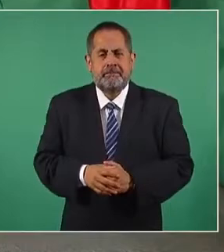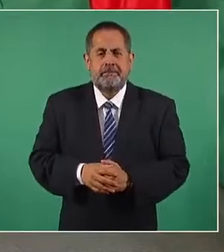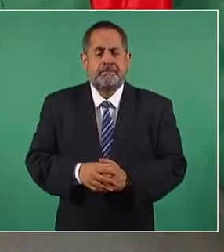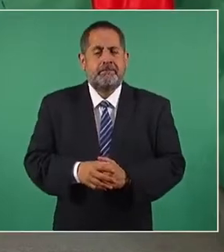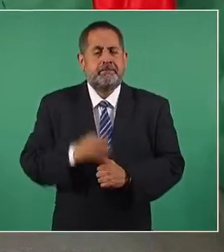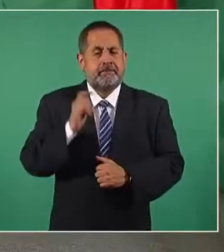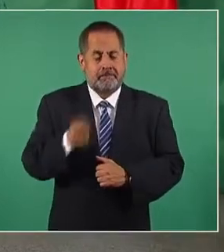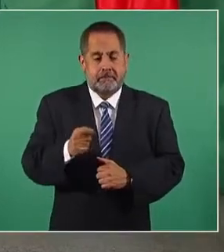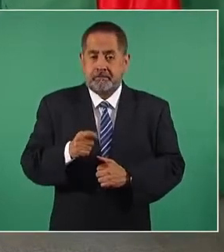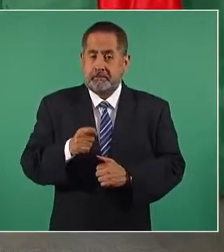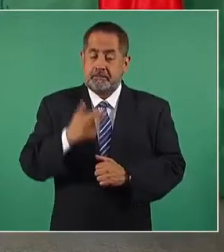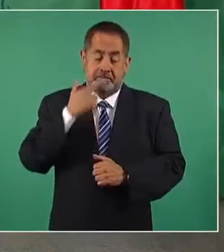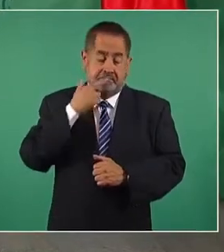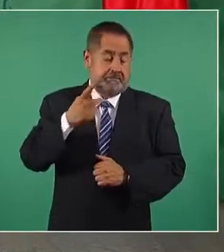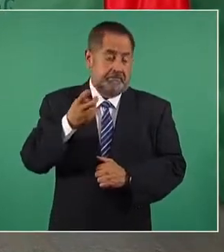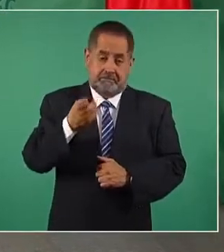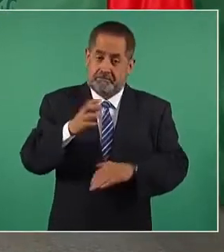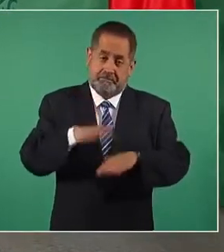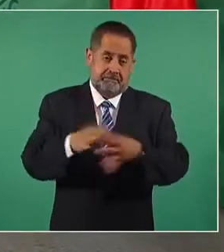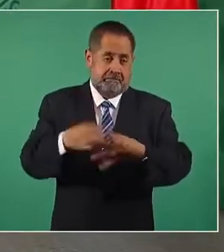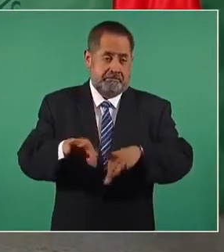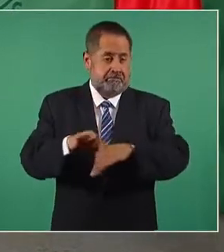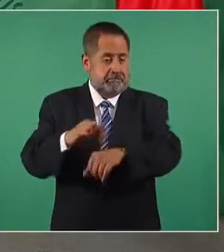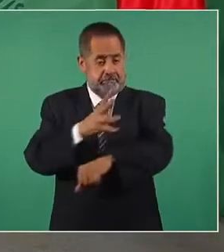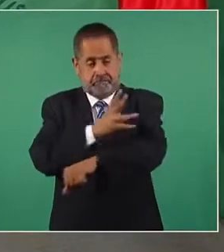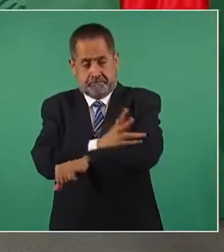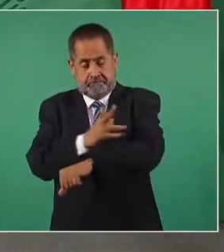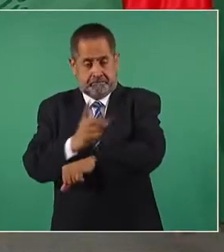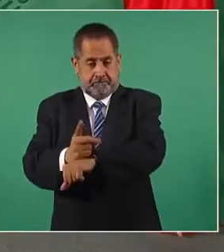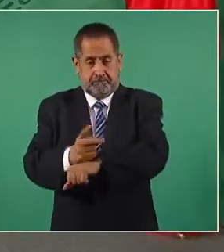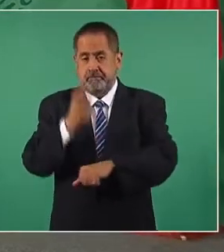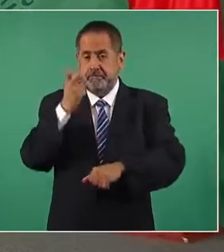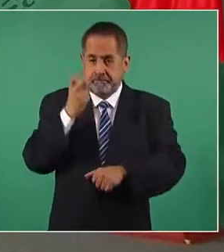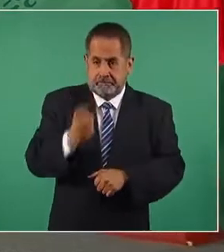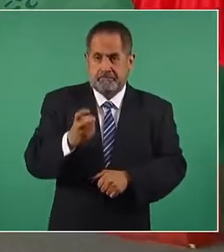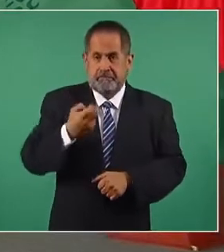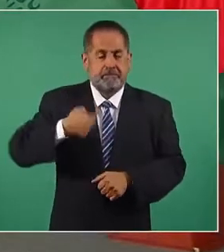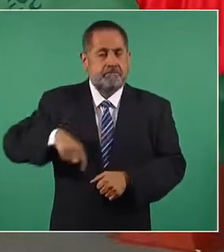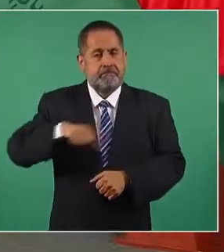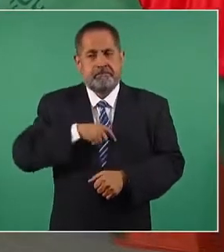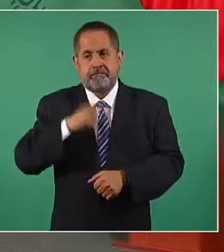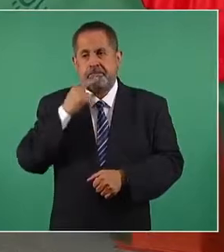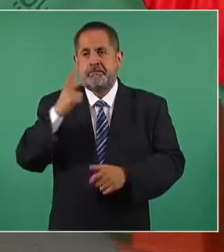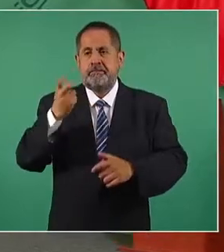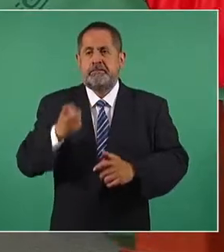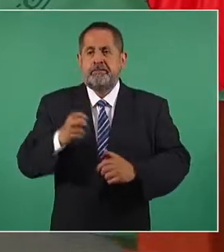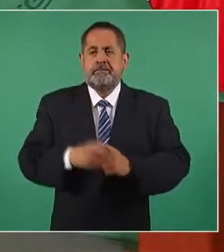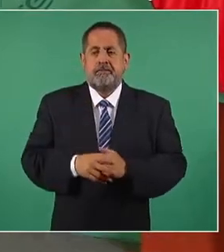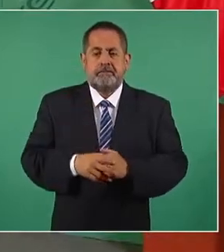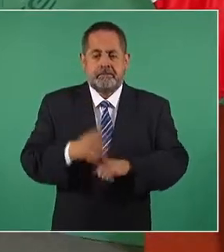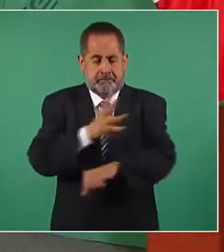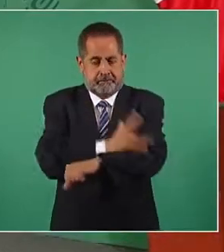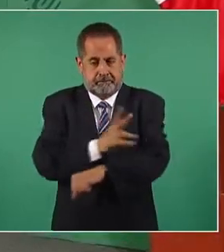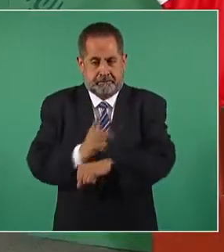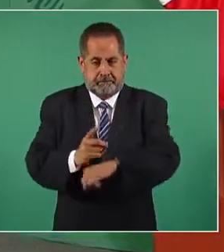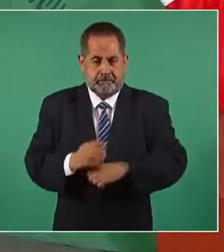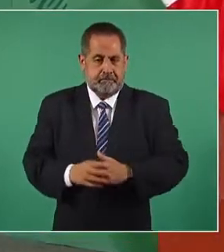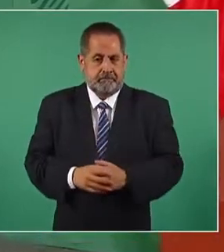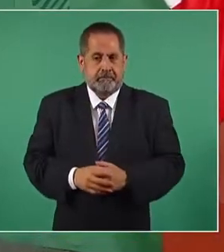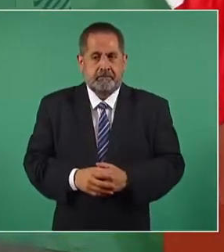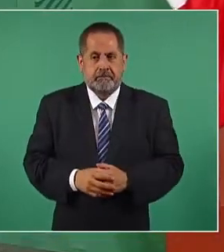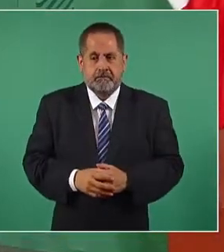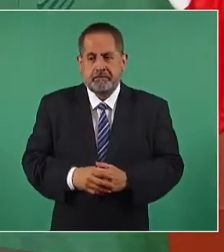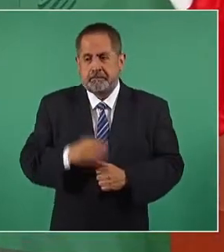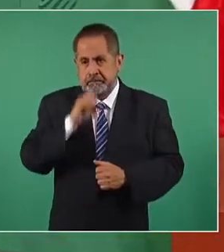que es la mayor riqueza de nuestro pueblo, la honestidad,